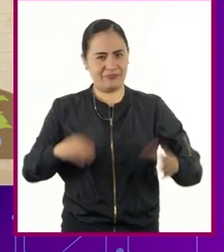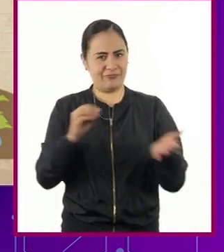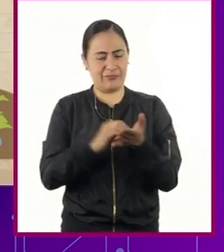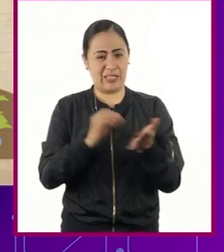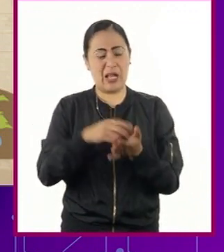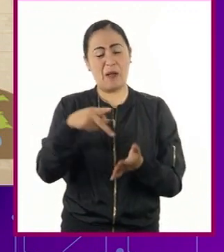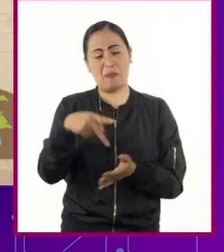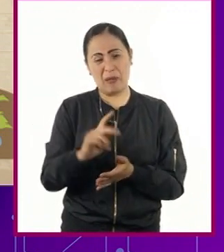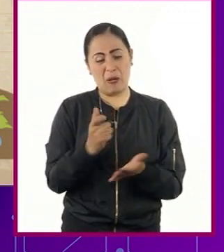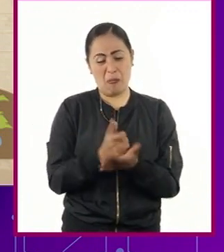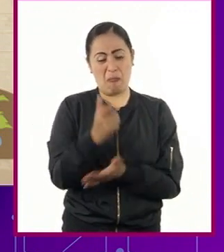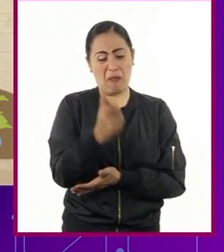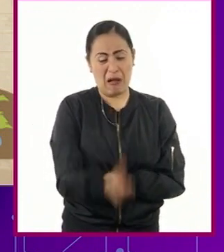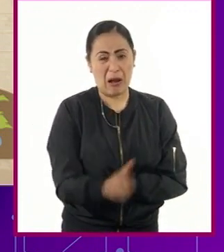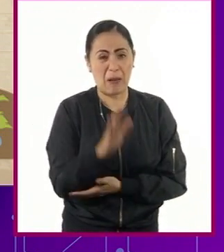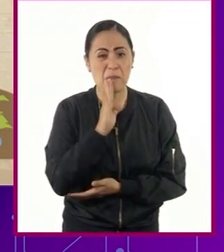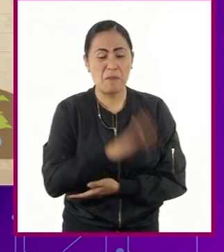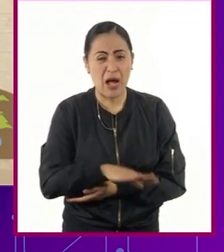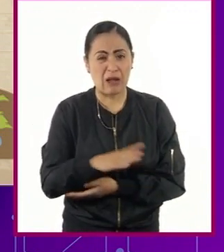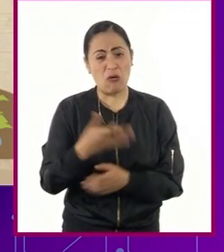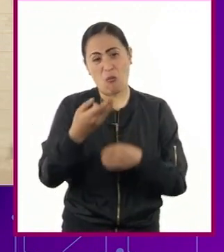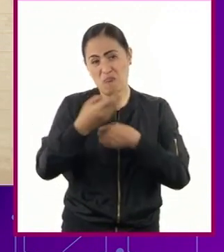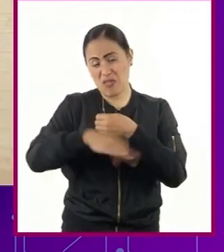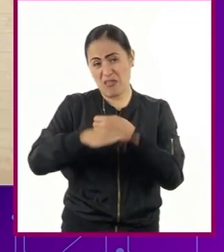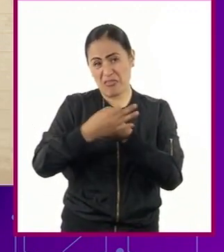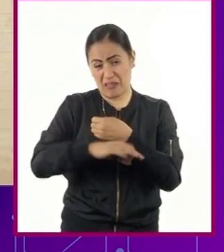temporal, parecía más apropiado.